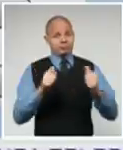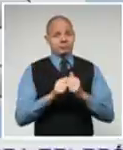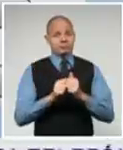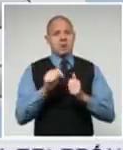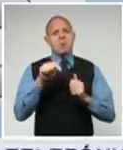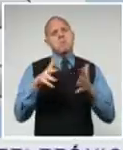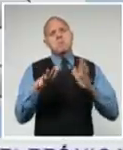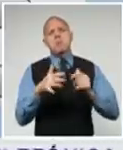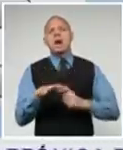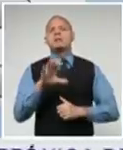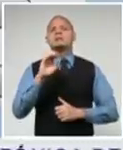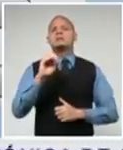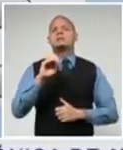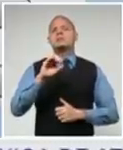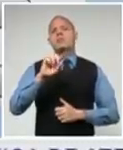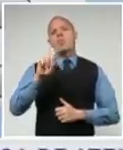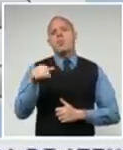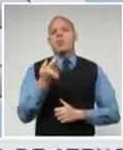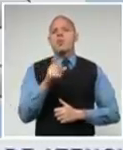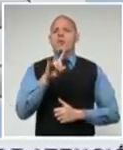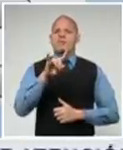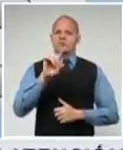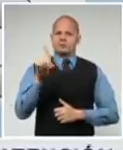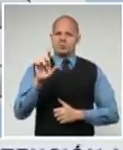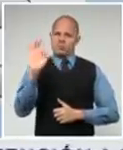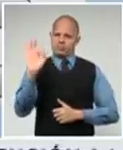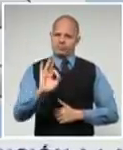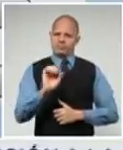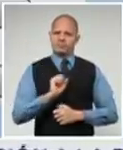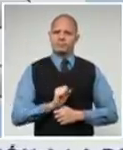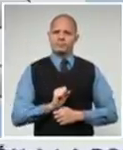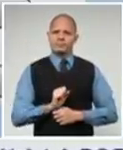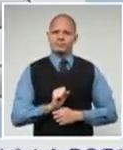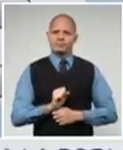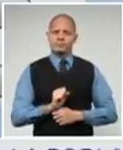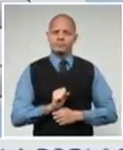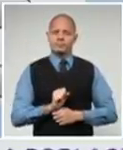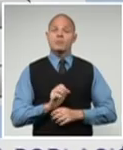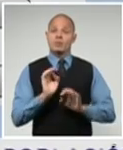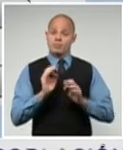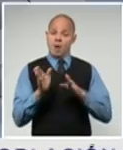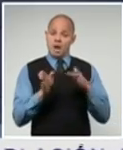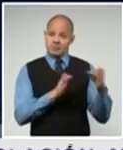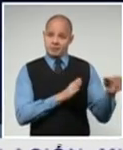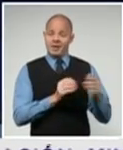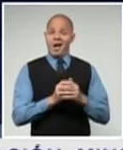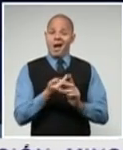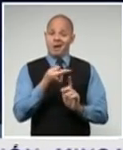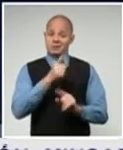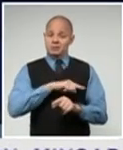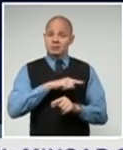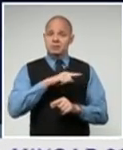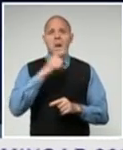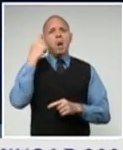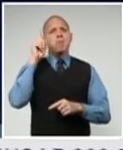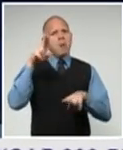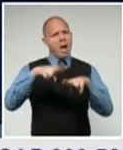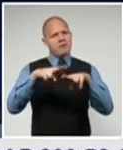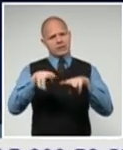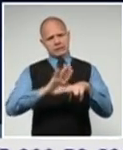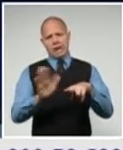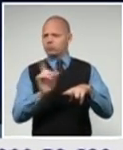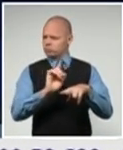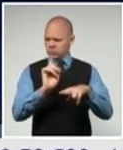las muestras procesadas. Ayer, de todas las provincias se procesaron, de Pinar del